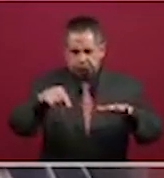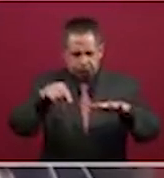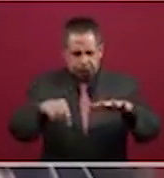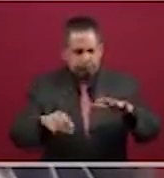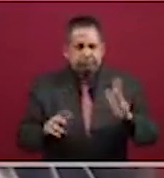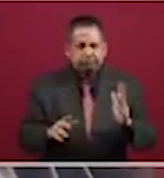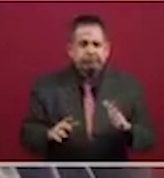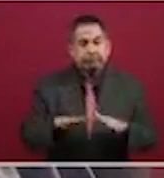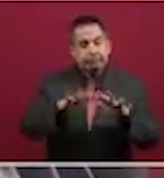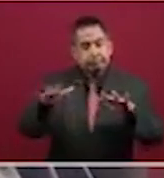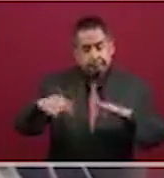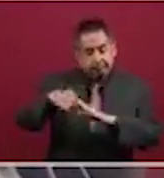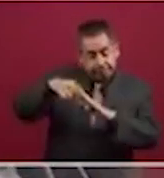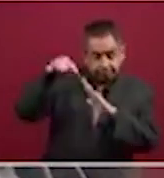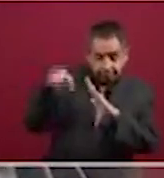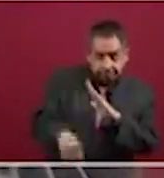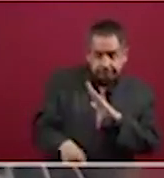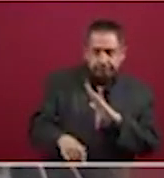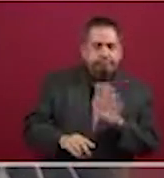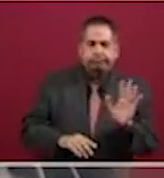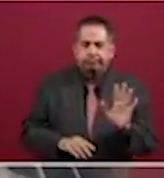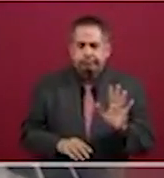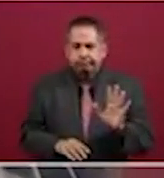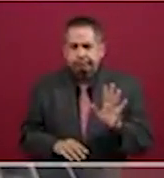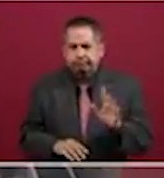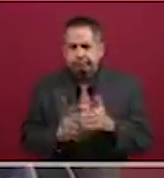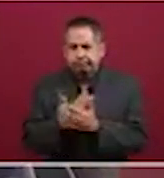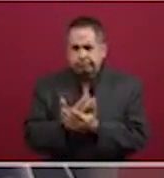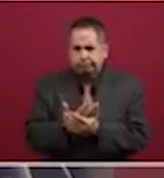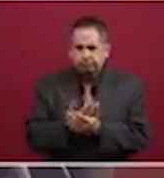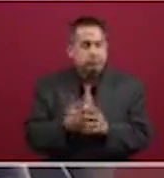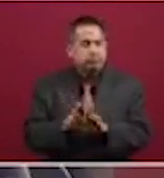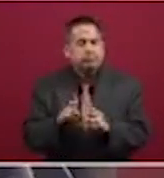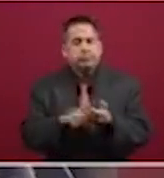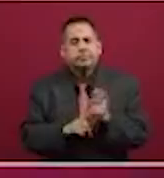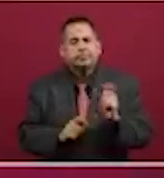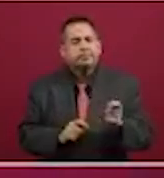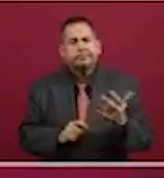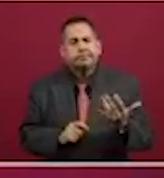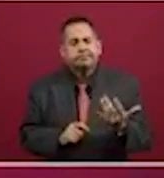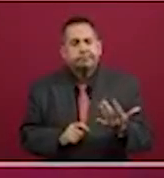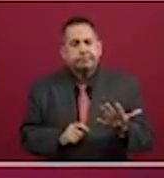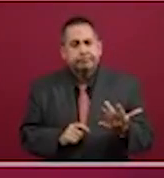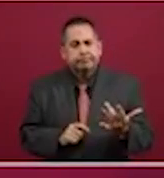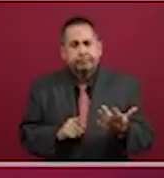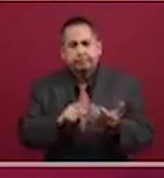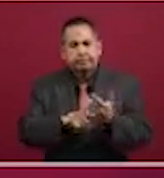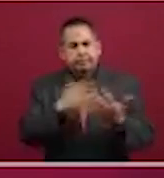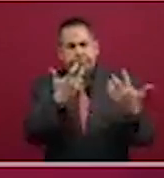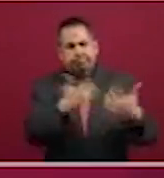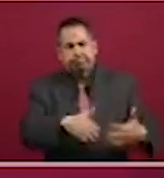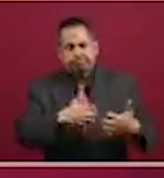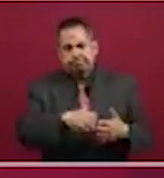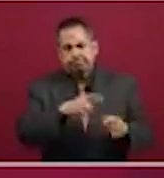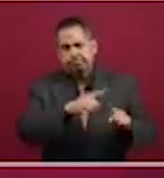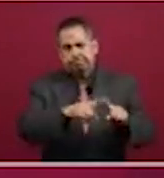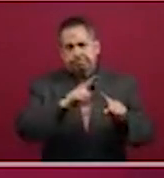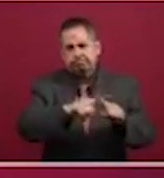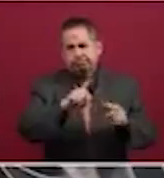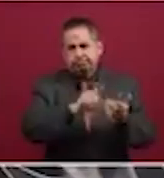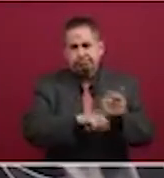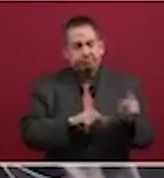profundas lo tienen fundamentalmente las empresas qué